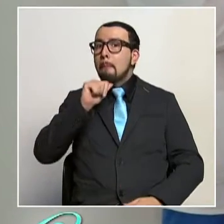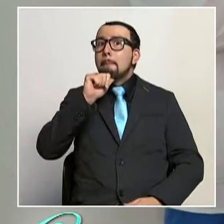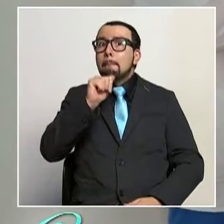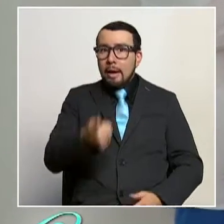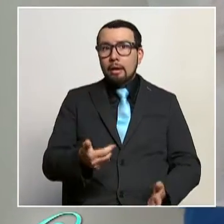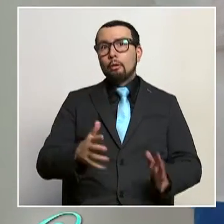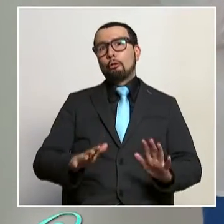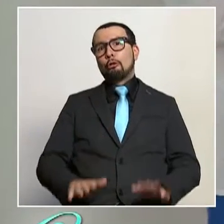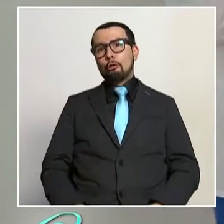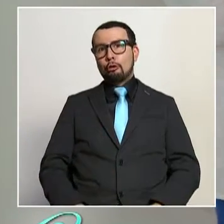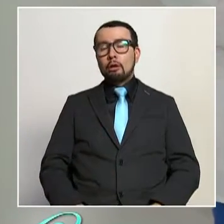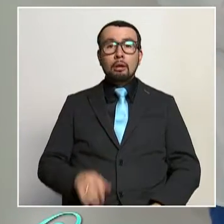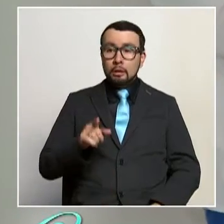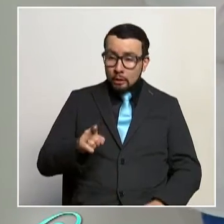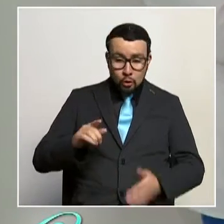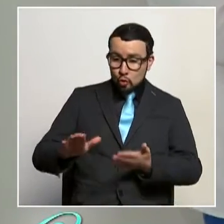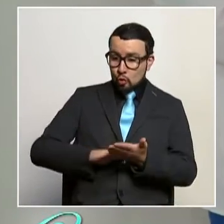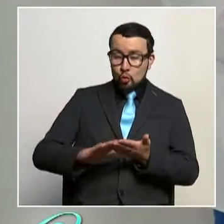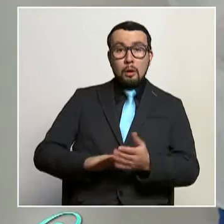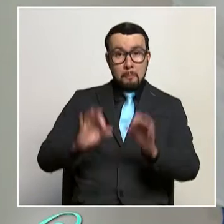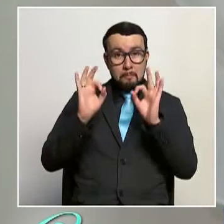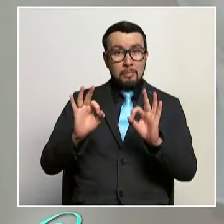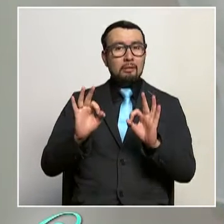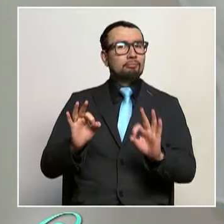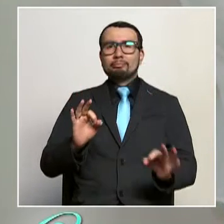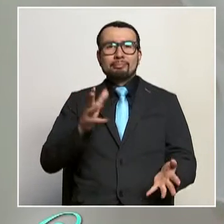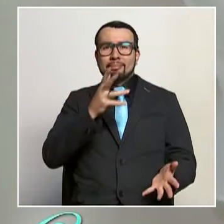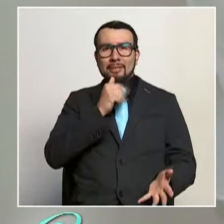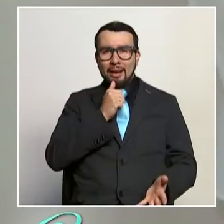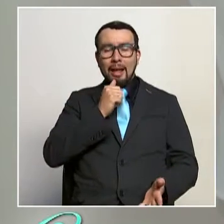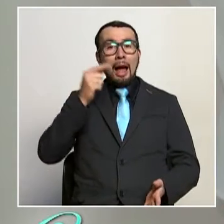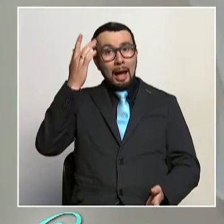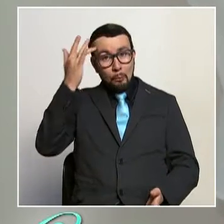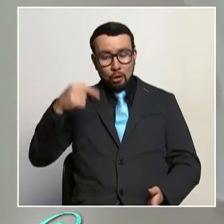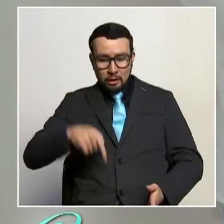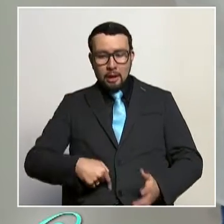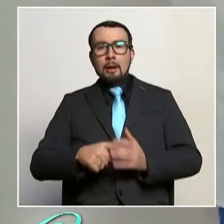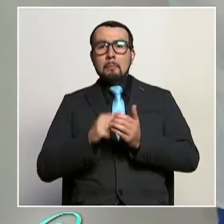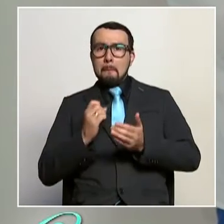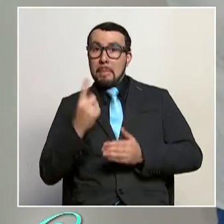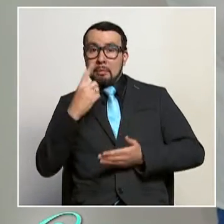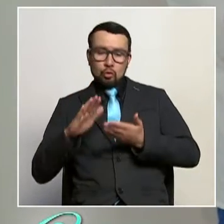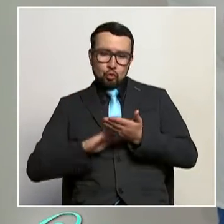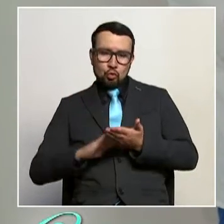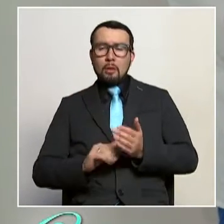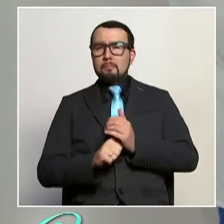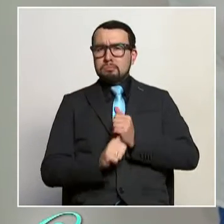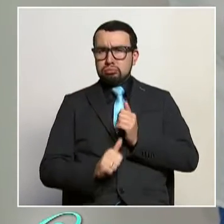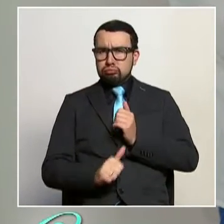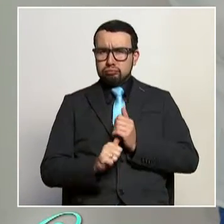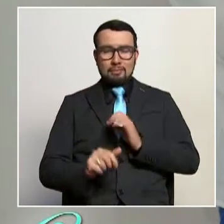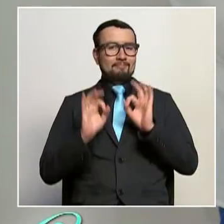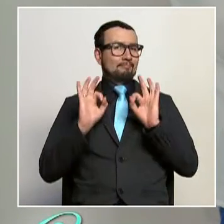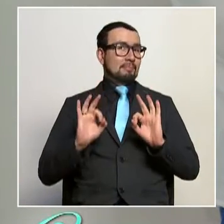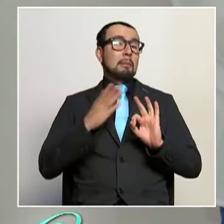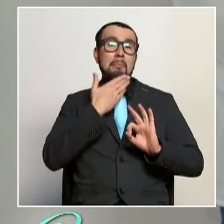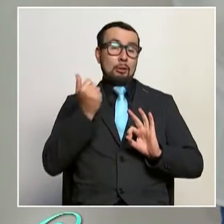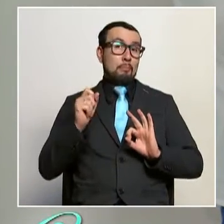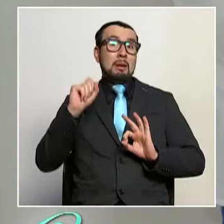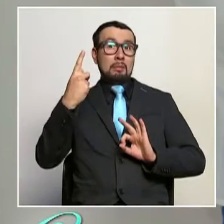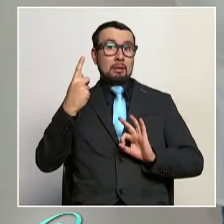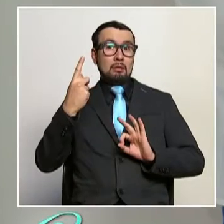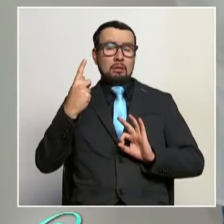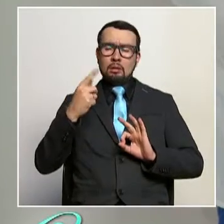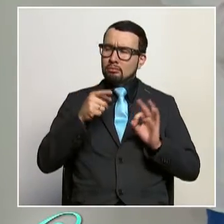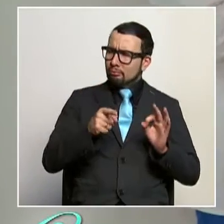no va a ser una respuesta para la causa y el origen de este dolor. Ustedes, bueno, pensarán o se preguntarán